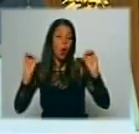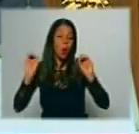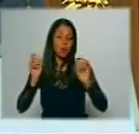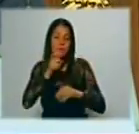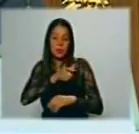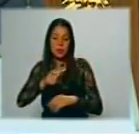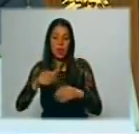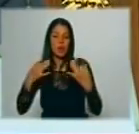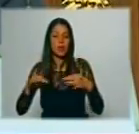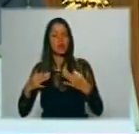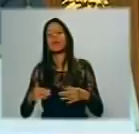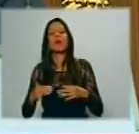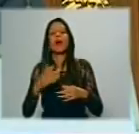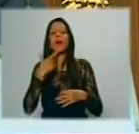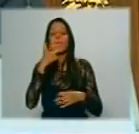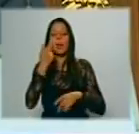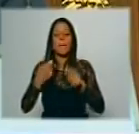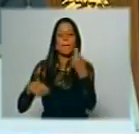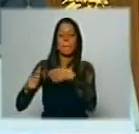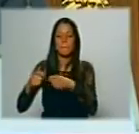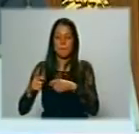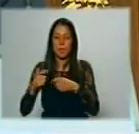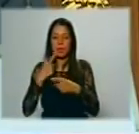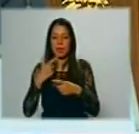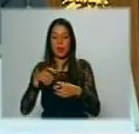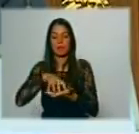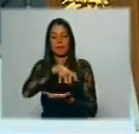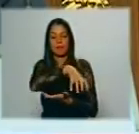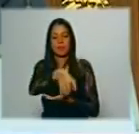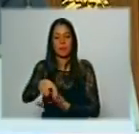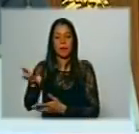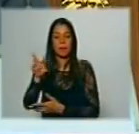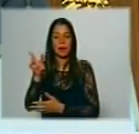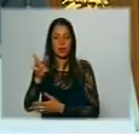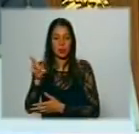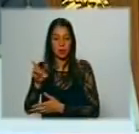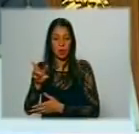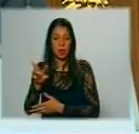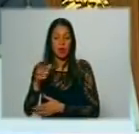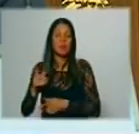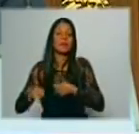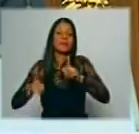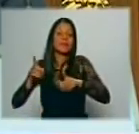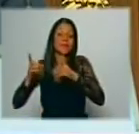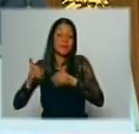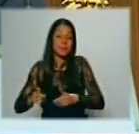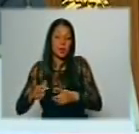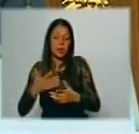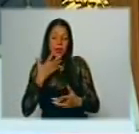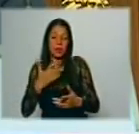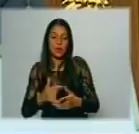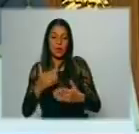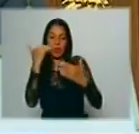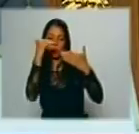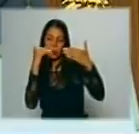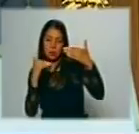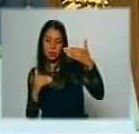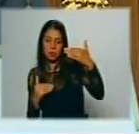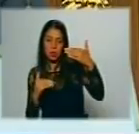desarrollen actividades económicas en el territorio nacional, pudiendo establecer subcategorías del